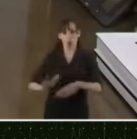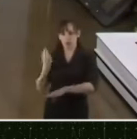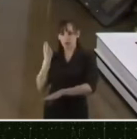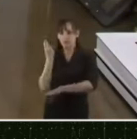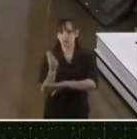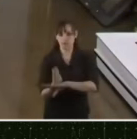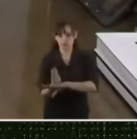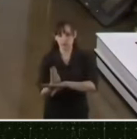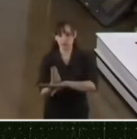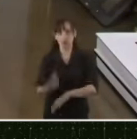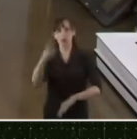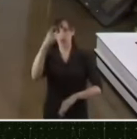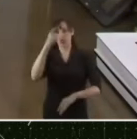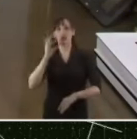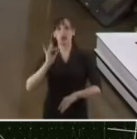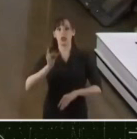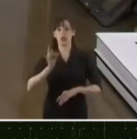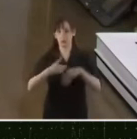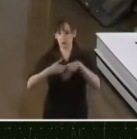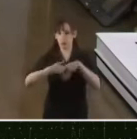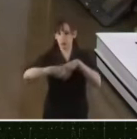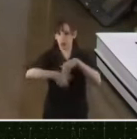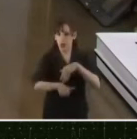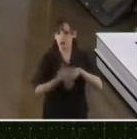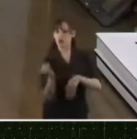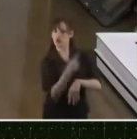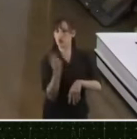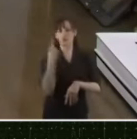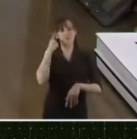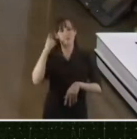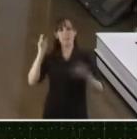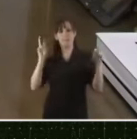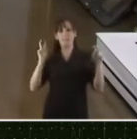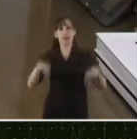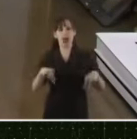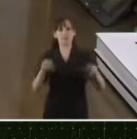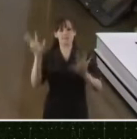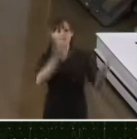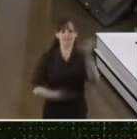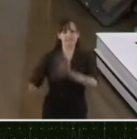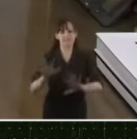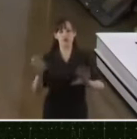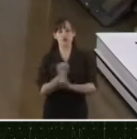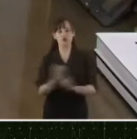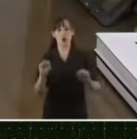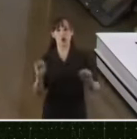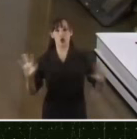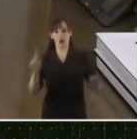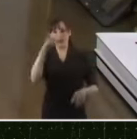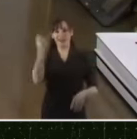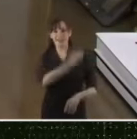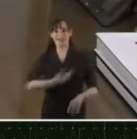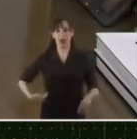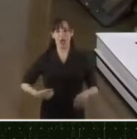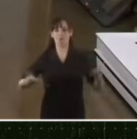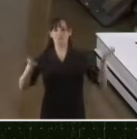cautelar suspendiendo sus efectos. Después, luego, respecto a la información que públicamente trascendió a SEAR, que tiene que